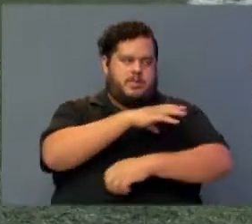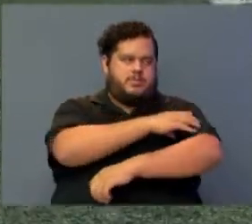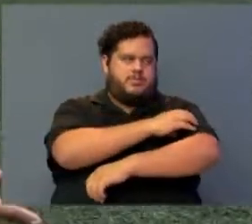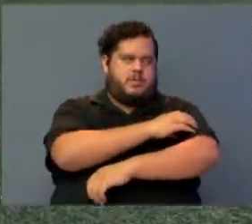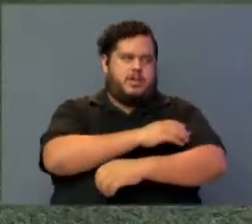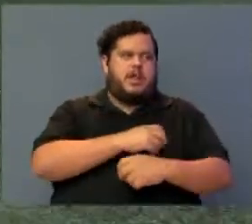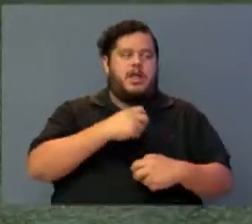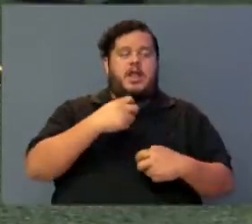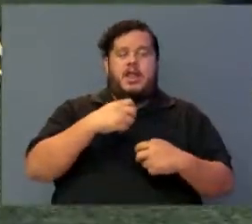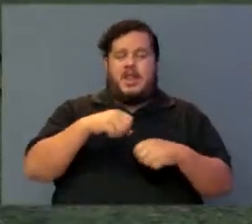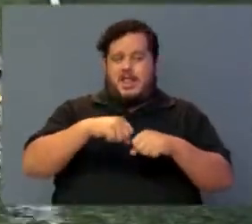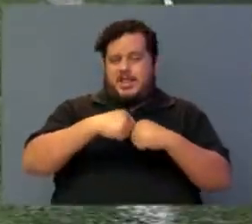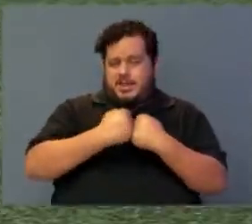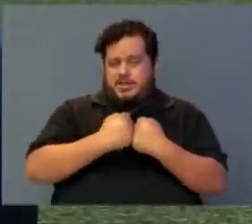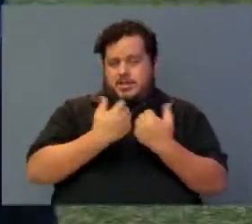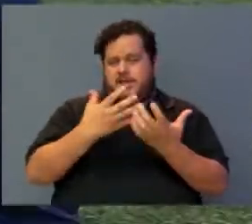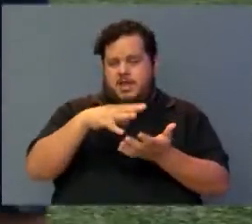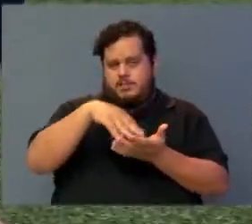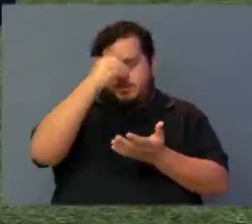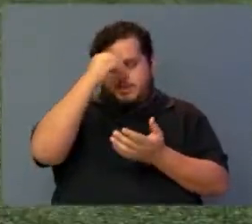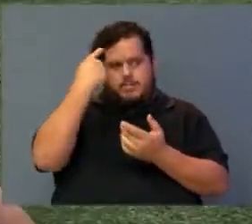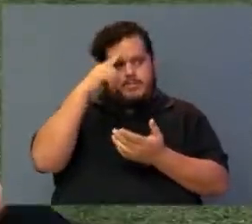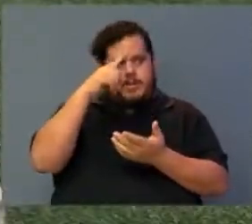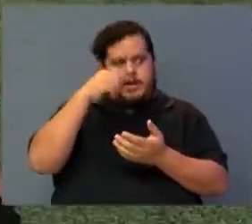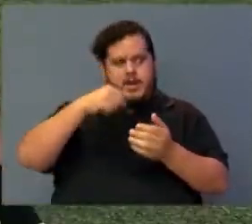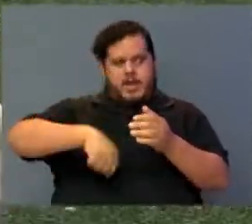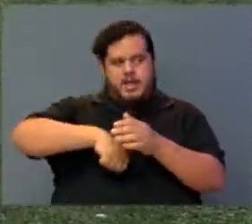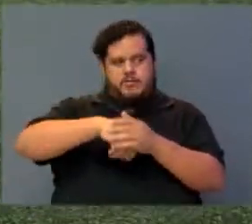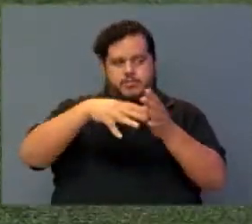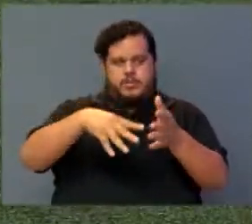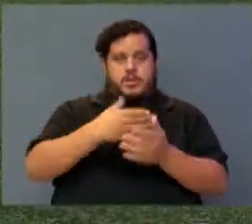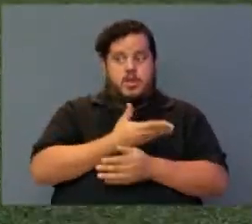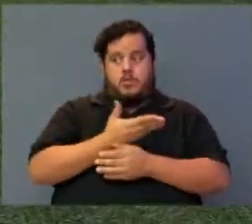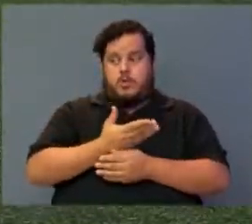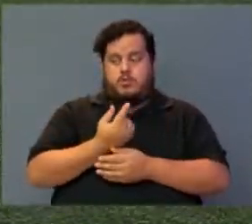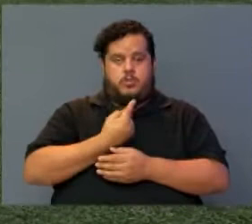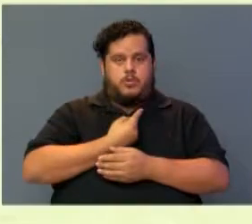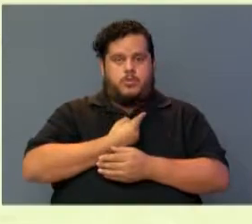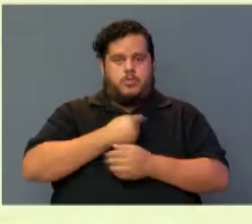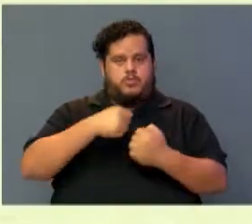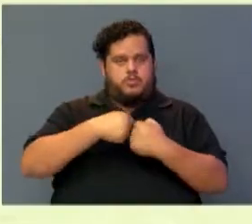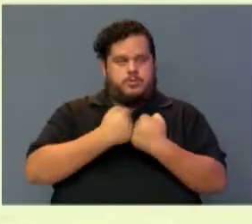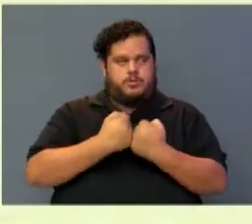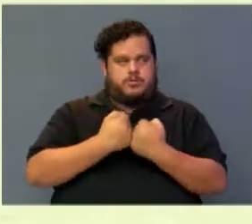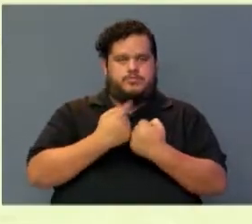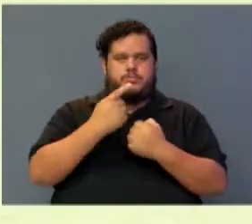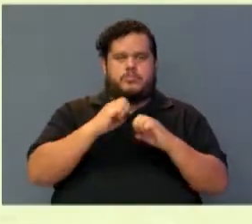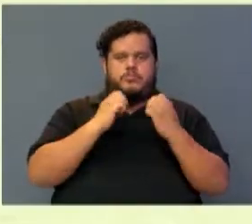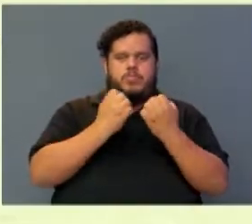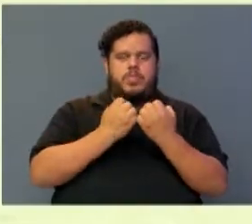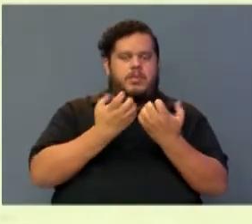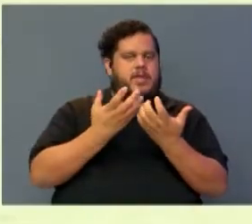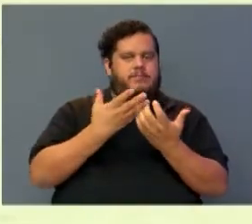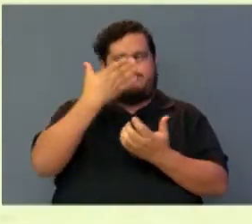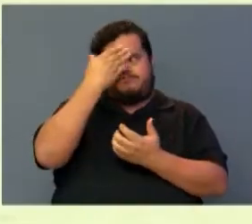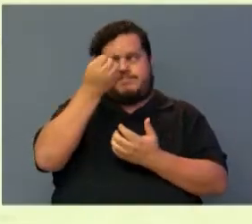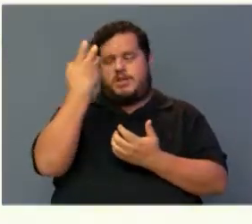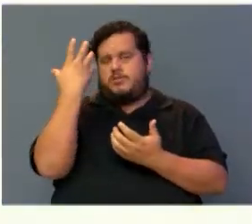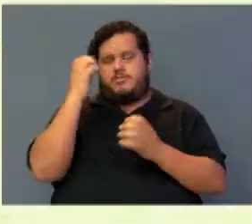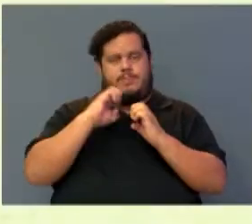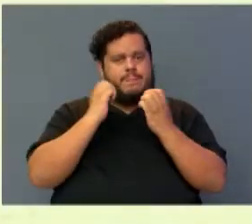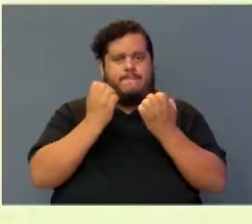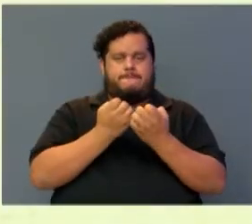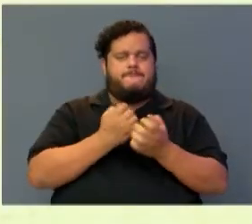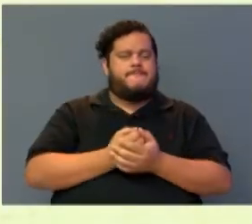se convirtieron en aprendizaje para el futbolista. Cuando uno se lesiona en un equipo, prácticamente va al olvido del equipo.